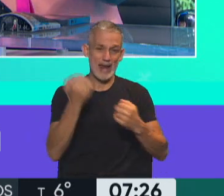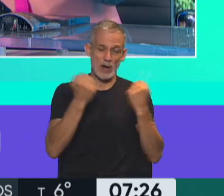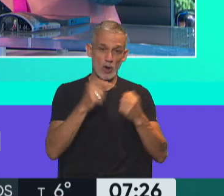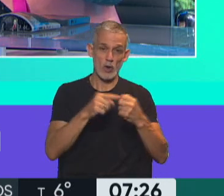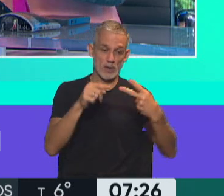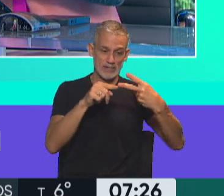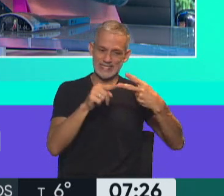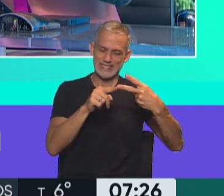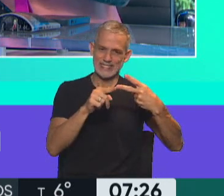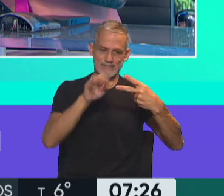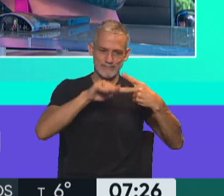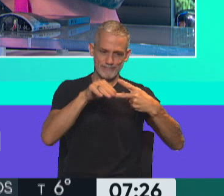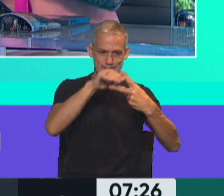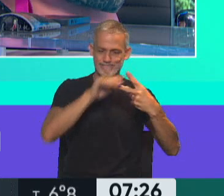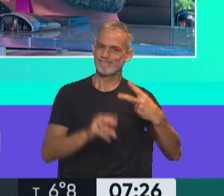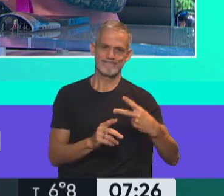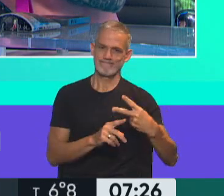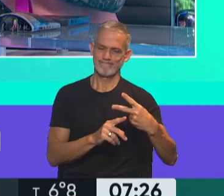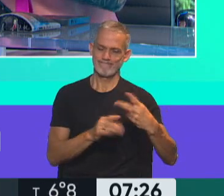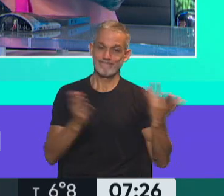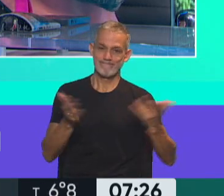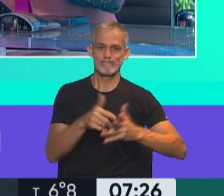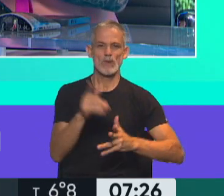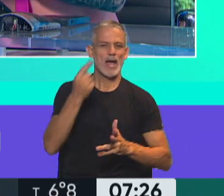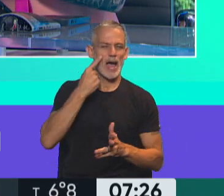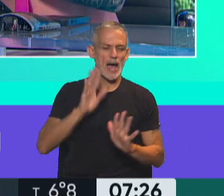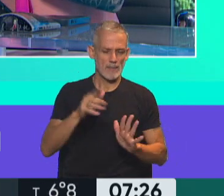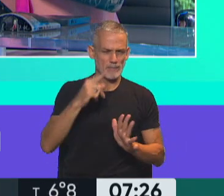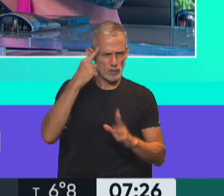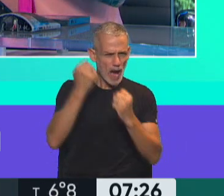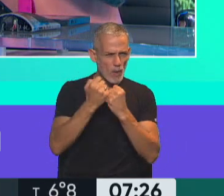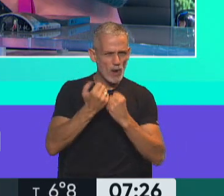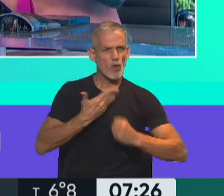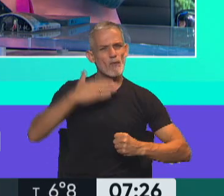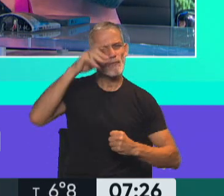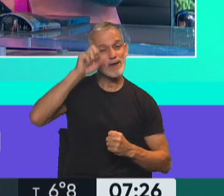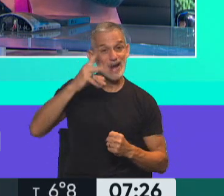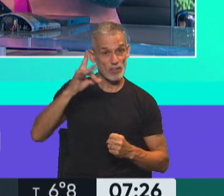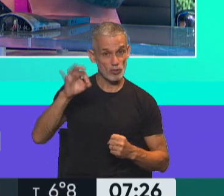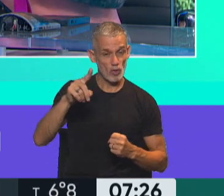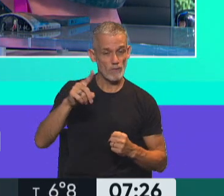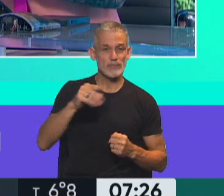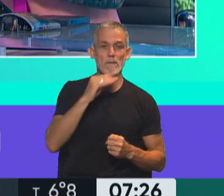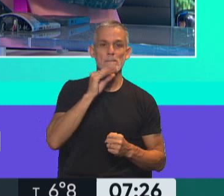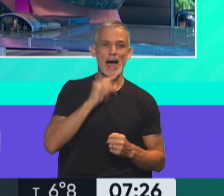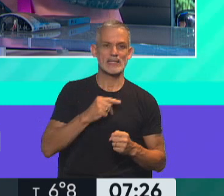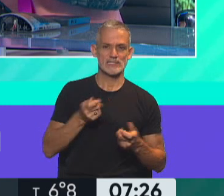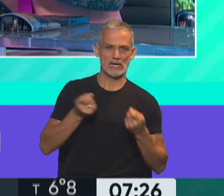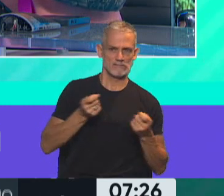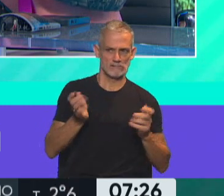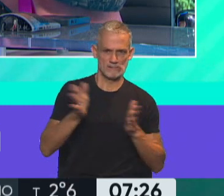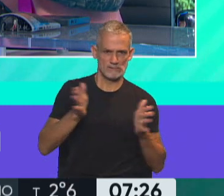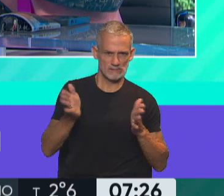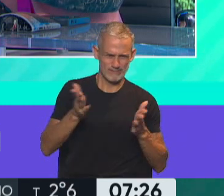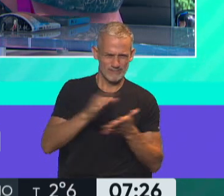pero no alcanzó claramente lo que sí hay que decir que coincidió con fernando por un lado el rol de sergio massa del presidente de la